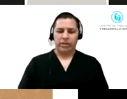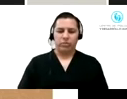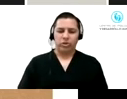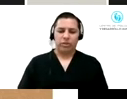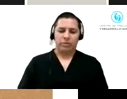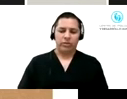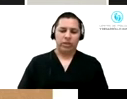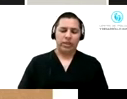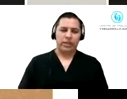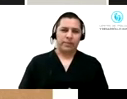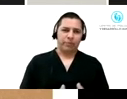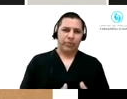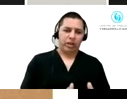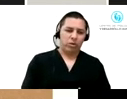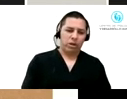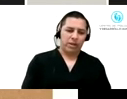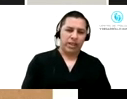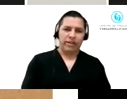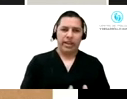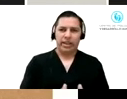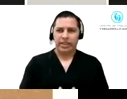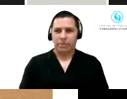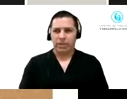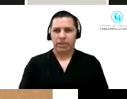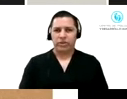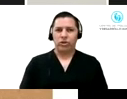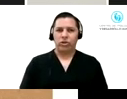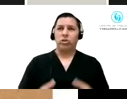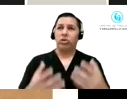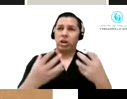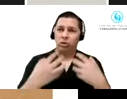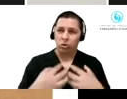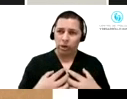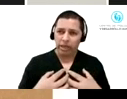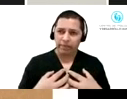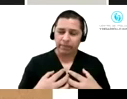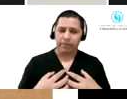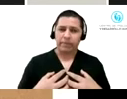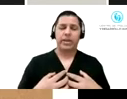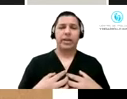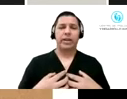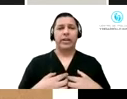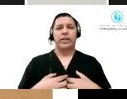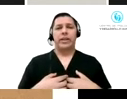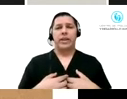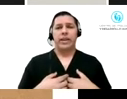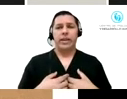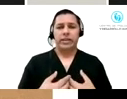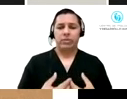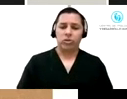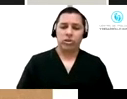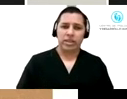A veces muchas personas con problemas de diabetes, hipertensión, no se autocuidan, ¿verdad?